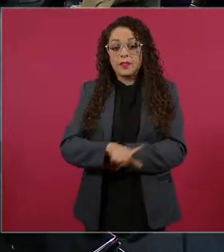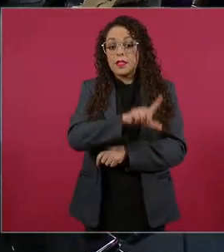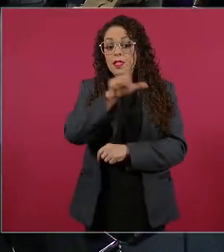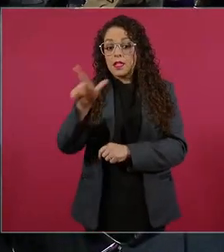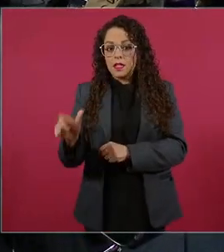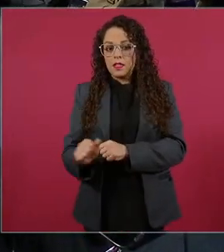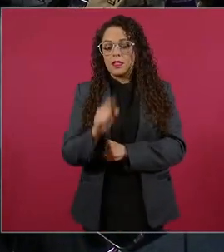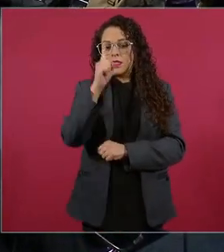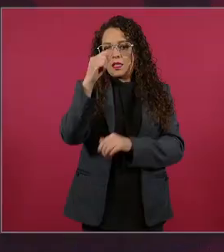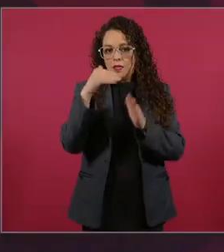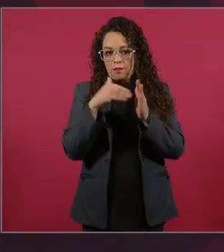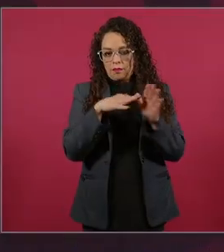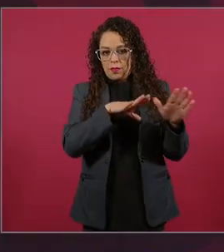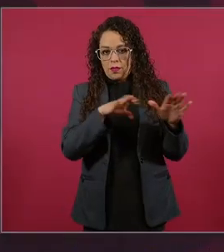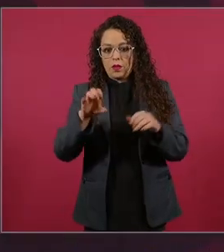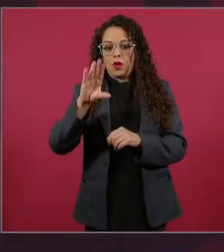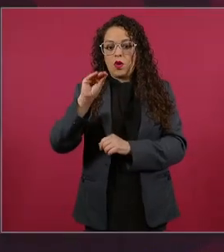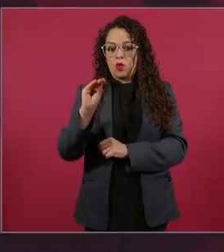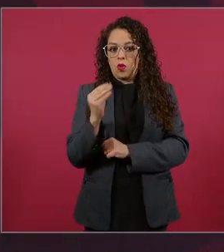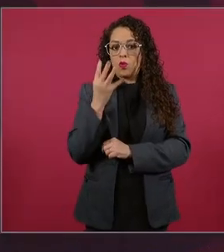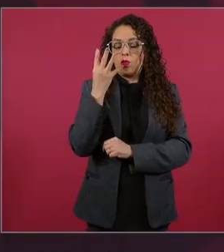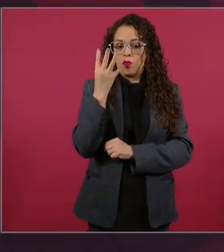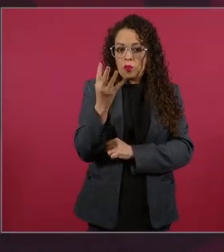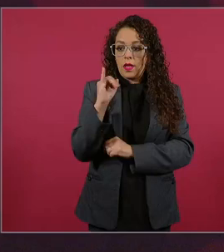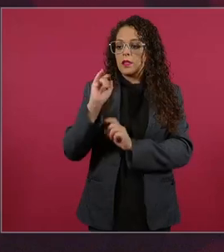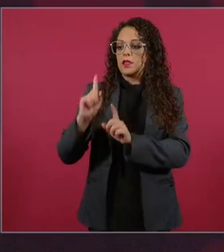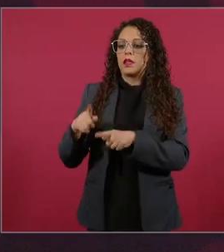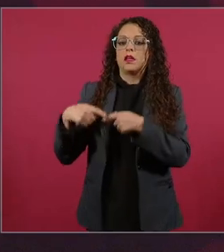cargo, es como